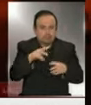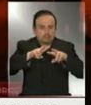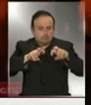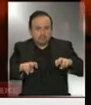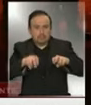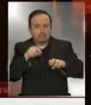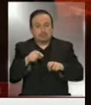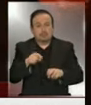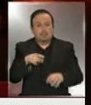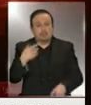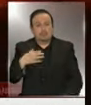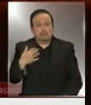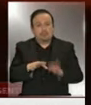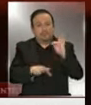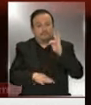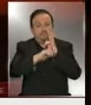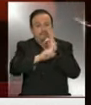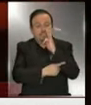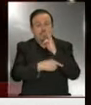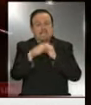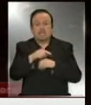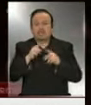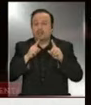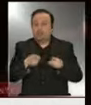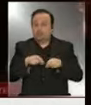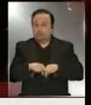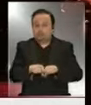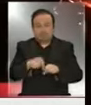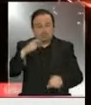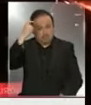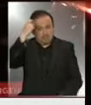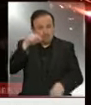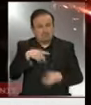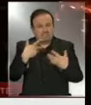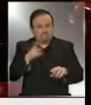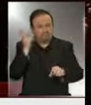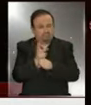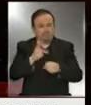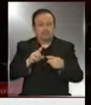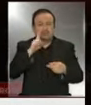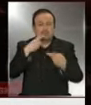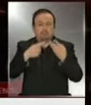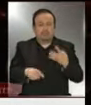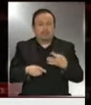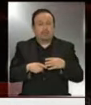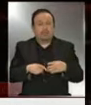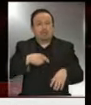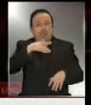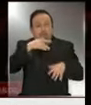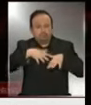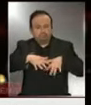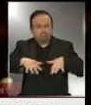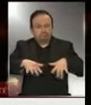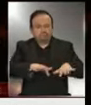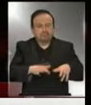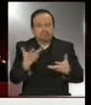caso conforme a lo que instruye el fiscal. Ahora, este supermercado, como ha sido producto de saqueo, también tiene mucho líquido a su